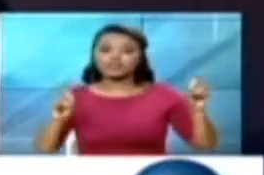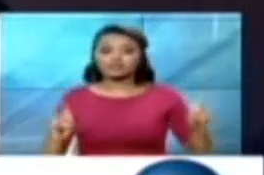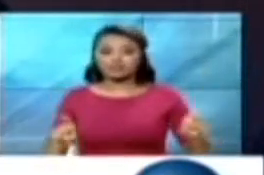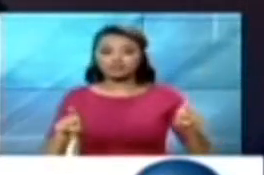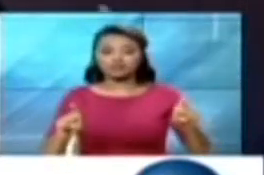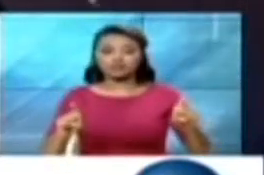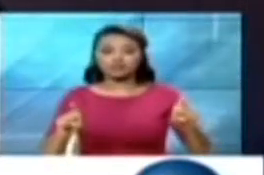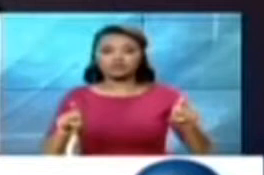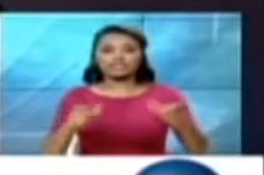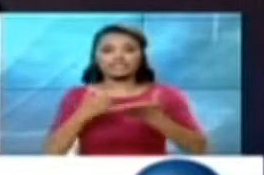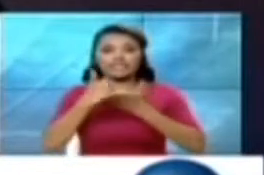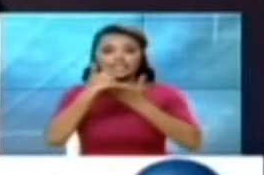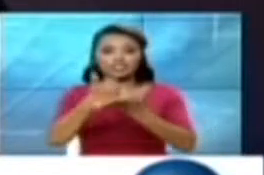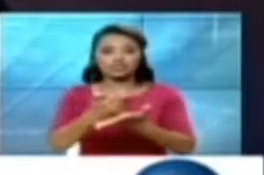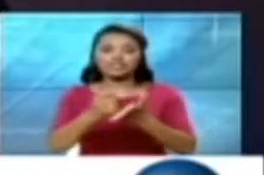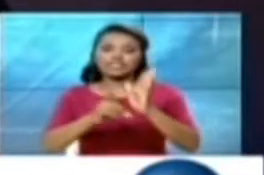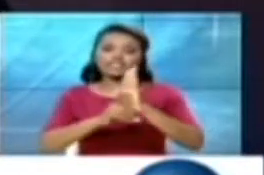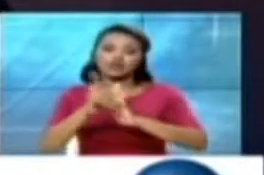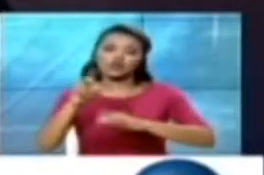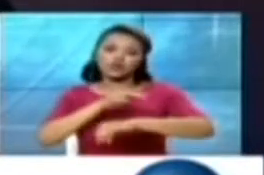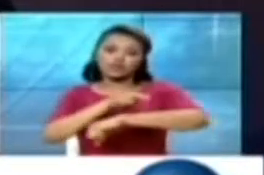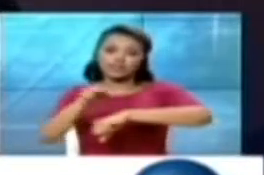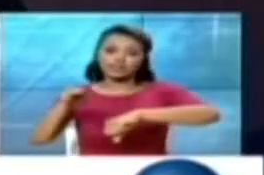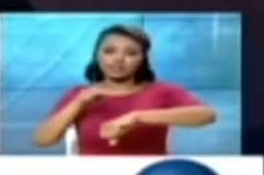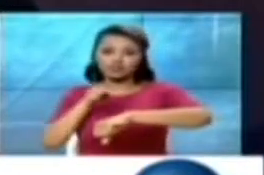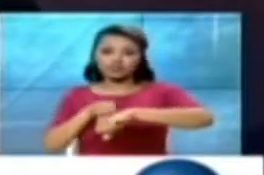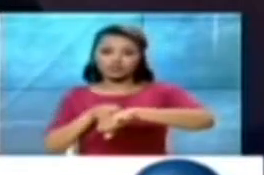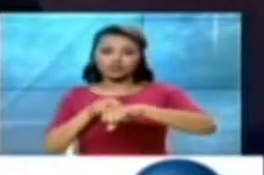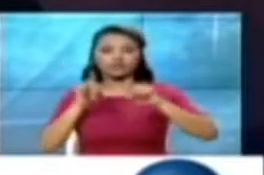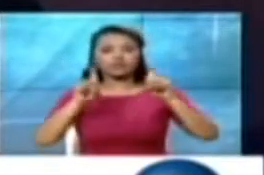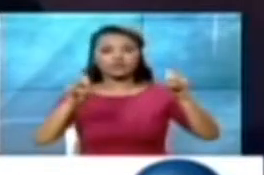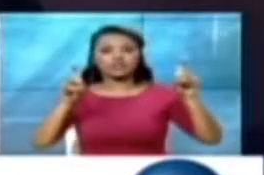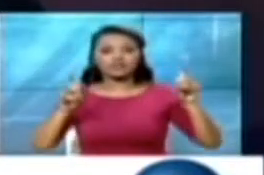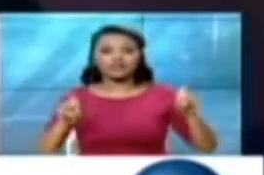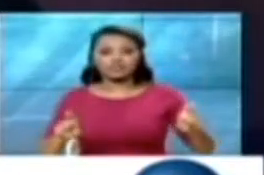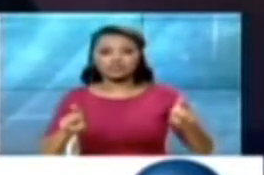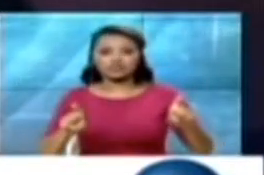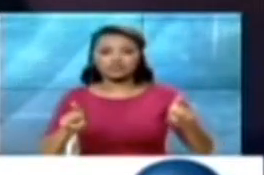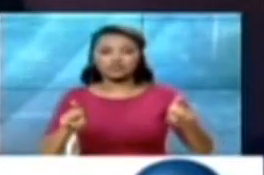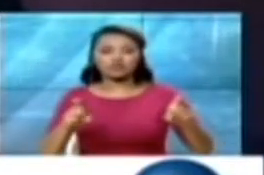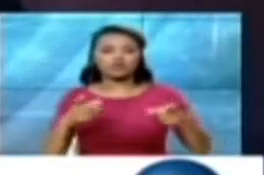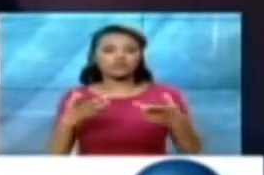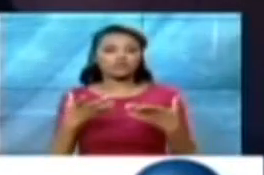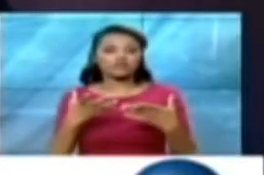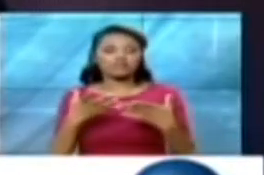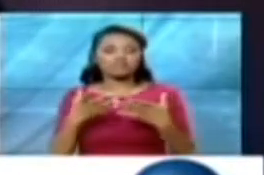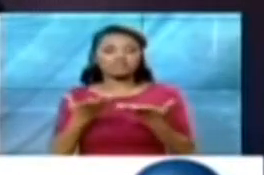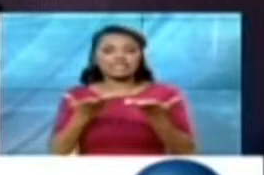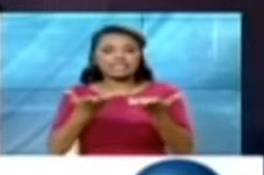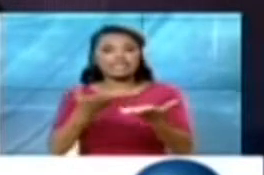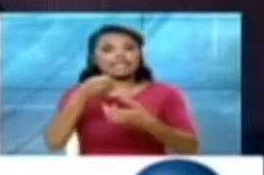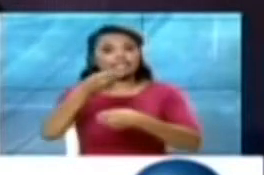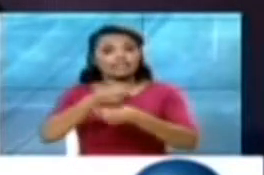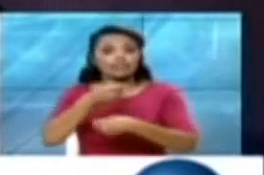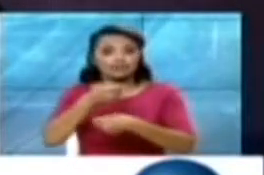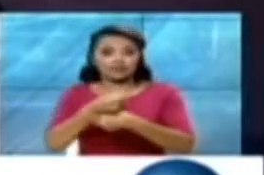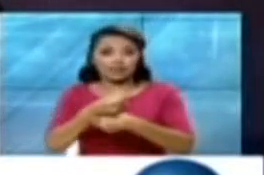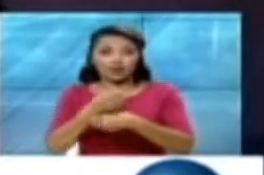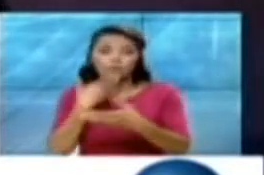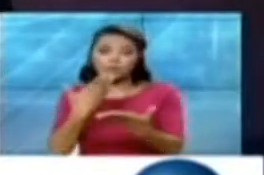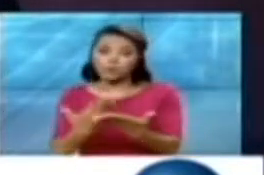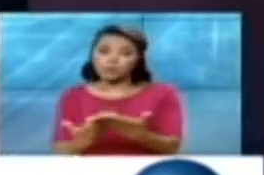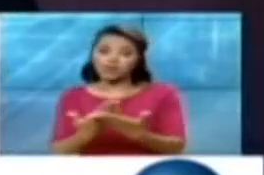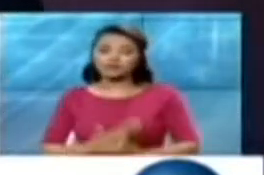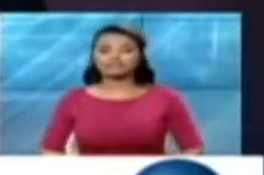educación que ayude al desarrollo nacional. Una educación que genere empleos de